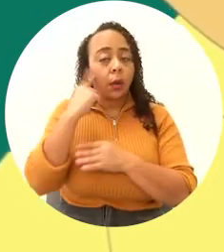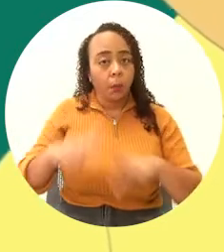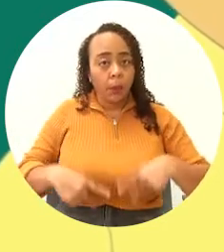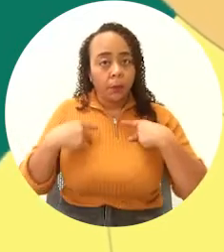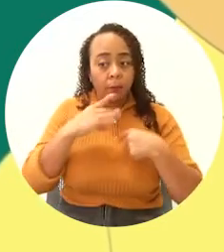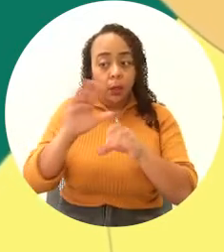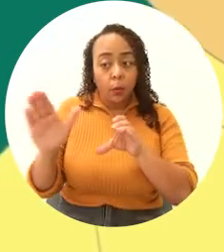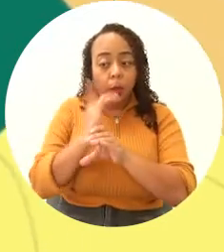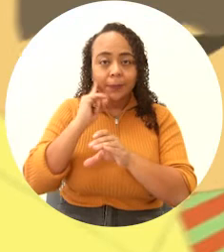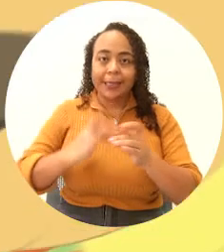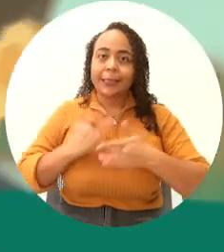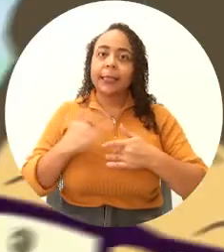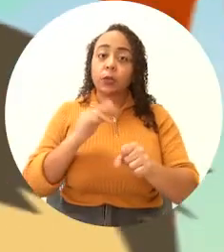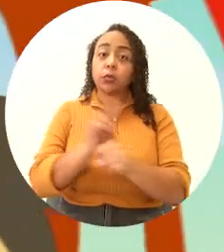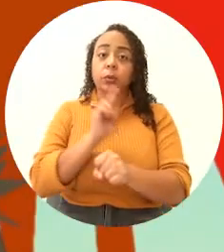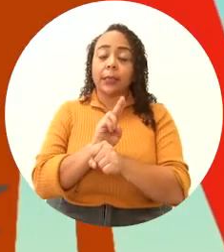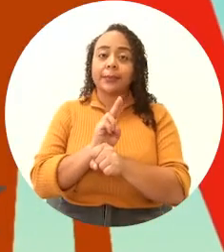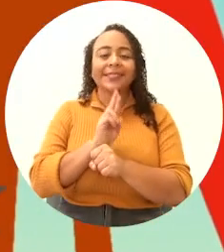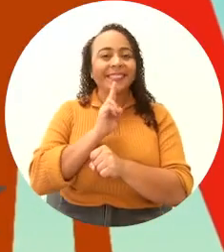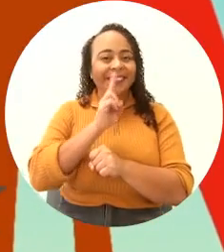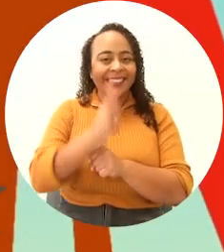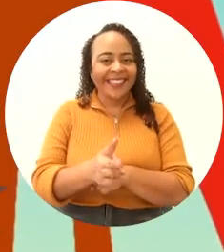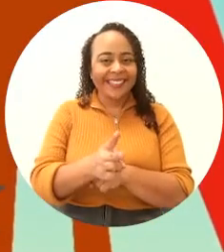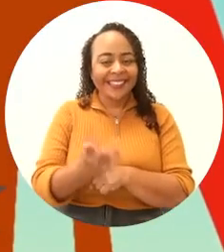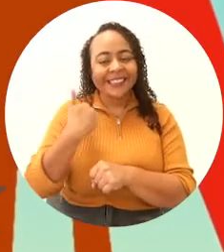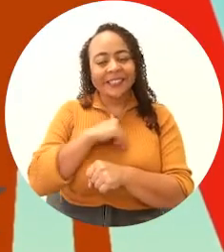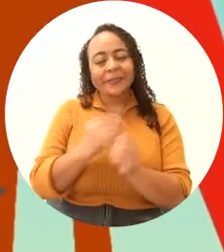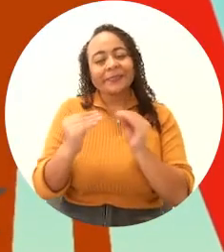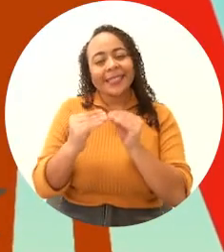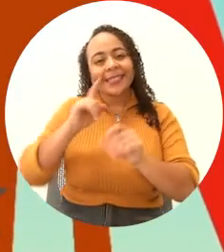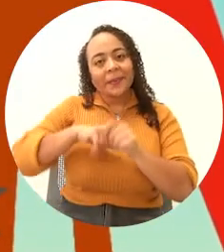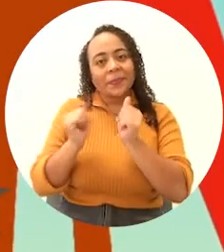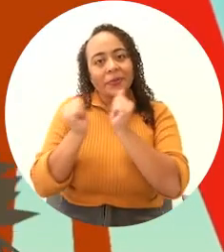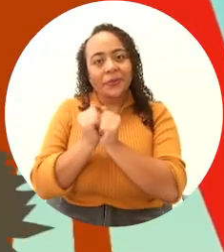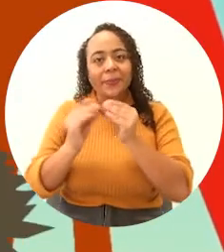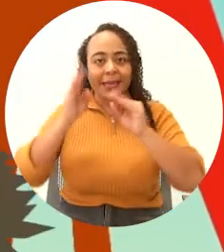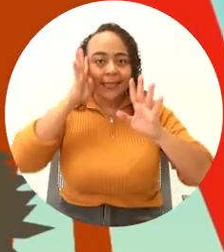estar ocupados para sentirnos útiles, la verdad es que pasar más tiempo juntos, ser más